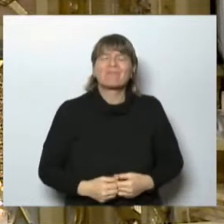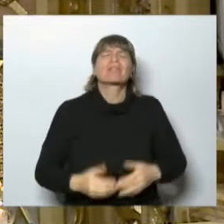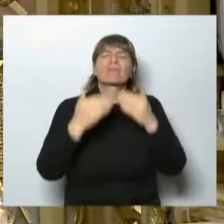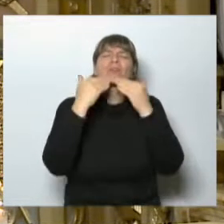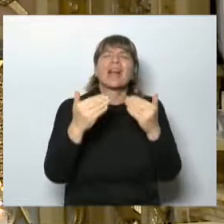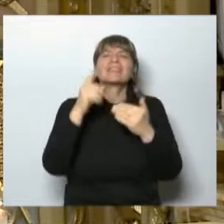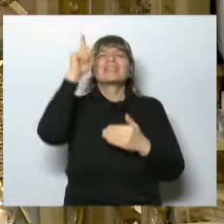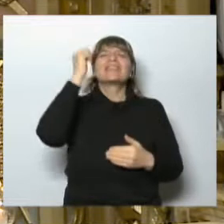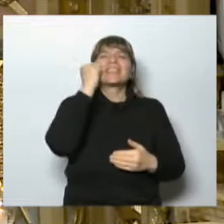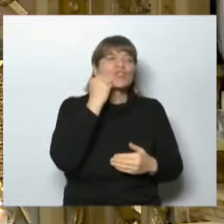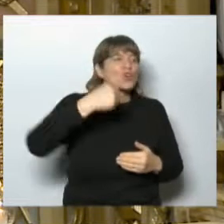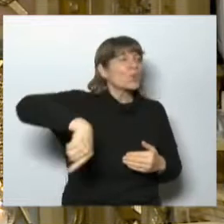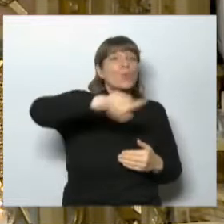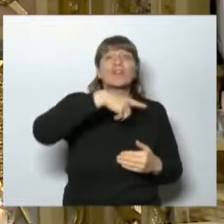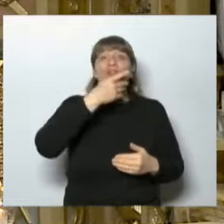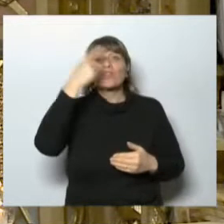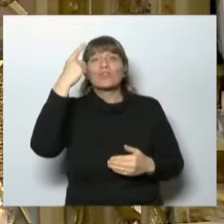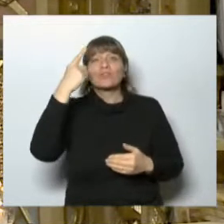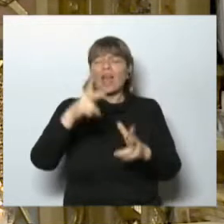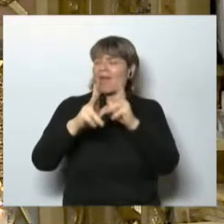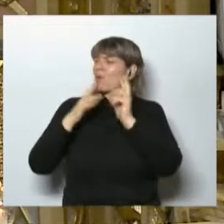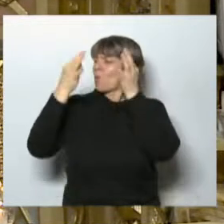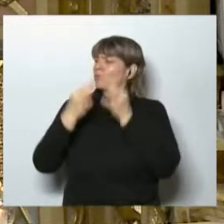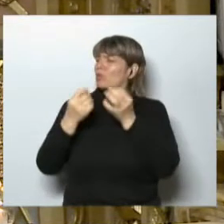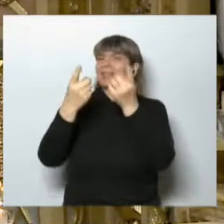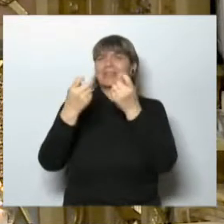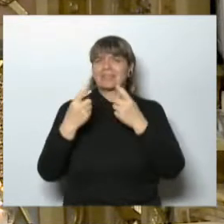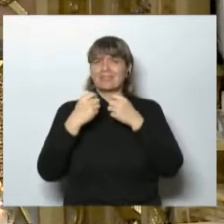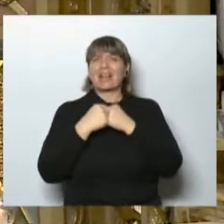Demos gracias al Señor nuestro Dios.